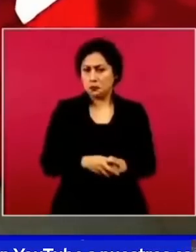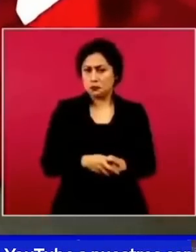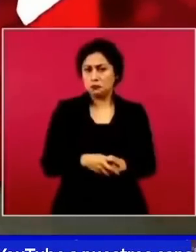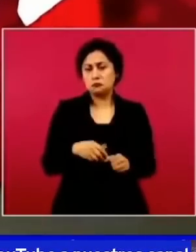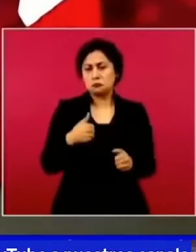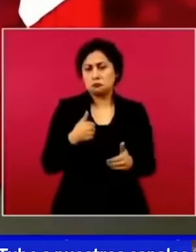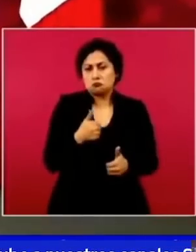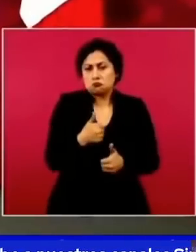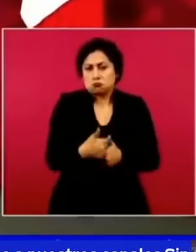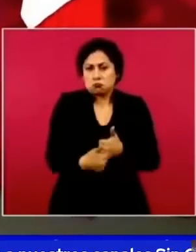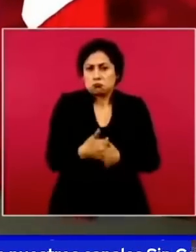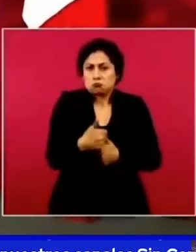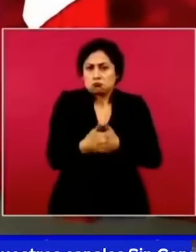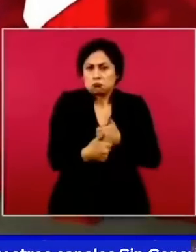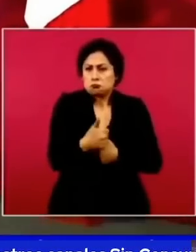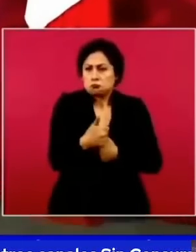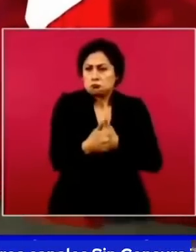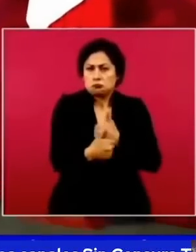posicionado